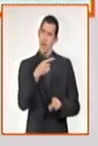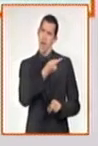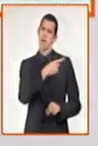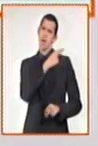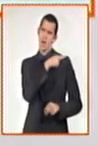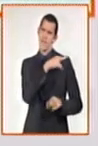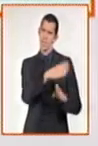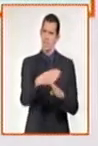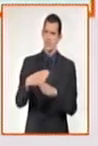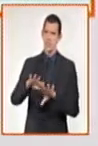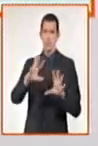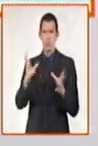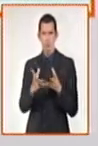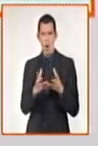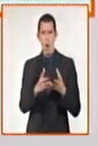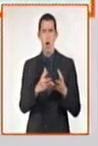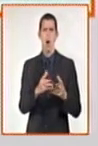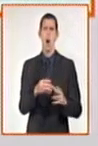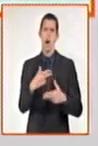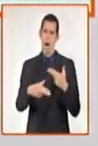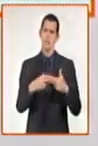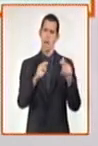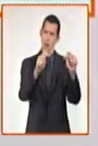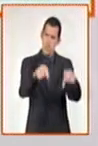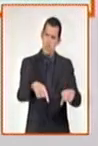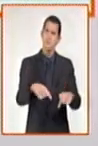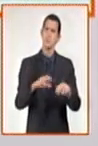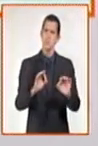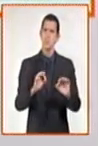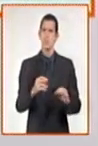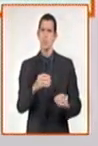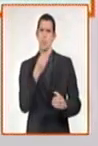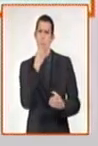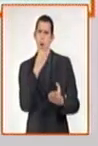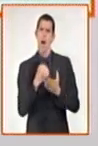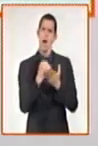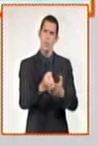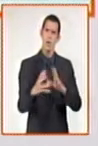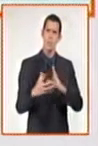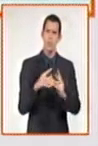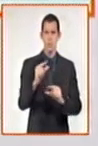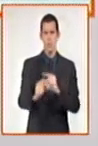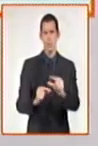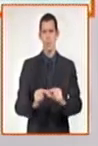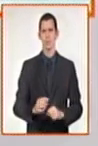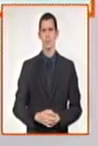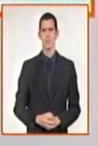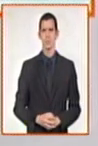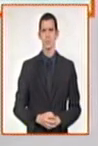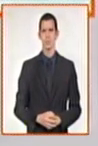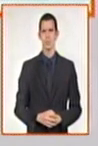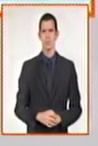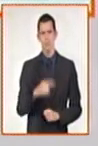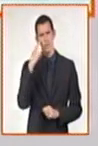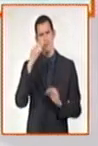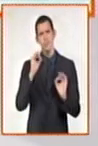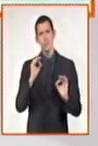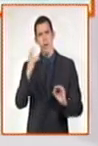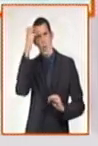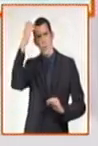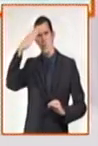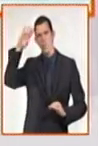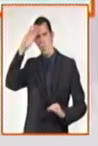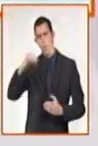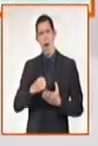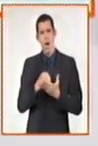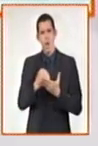Defensa Civil, el jefe de la Región Estratégica Occidental, y creo que es parte de esa manera en que el país ha